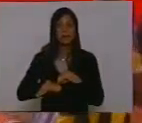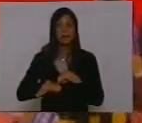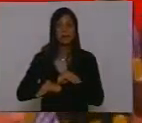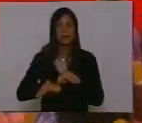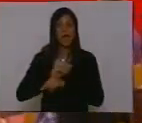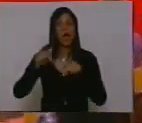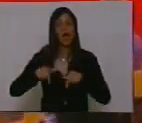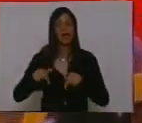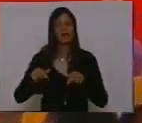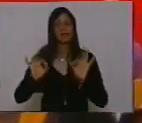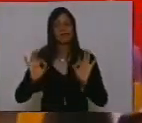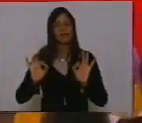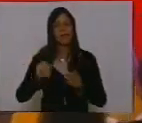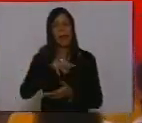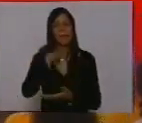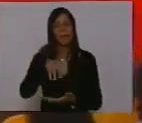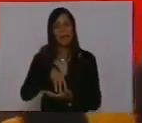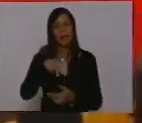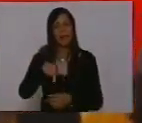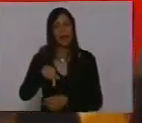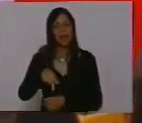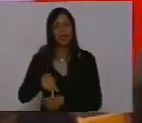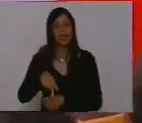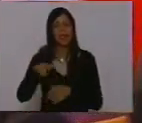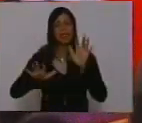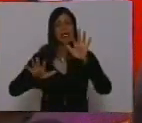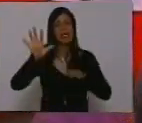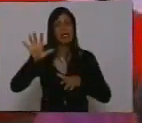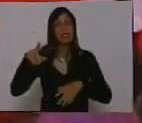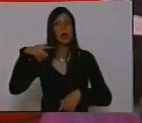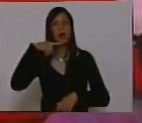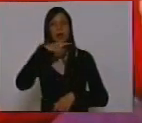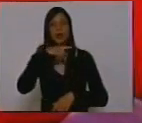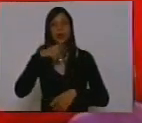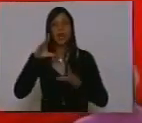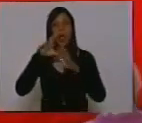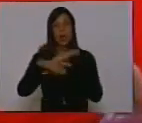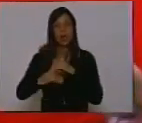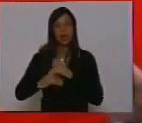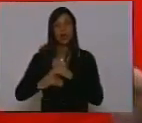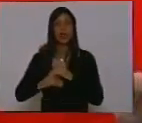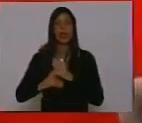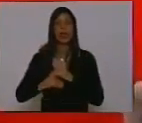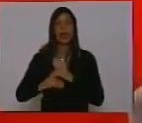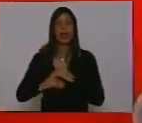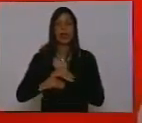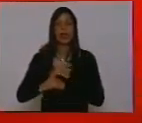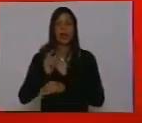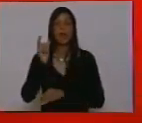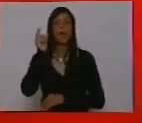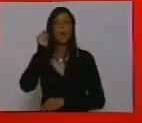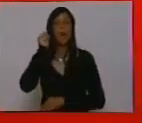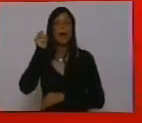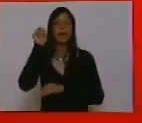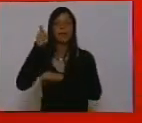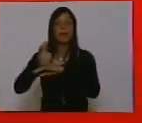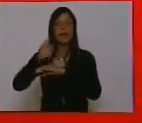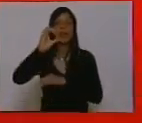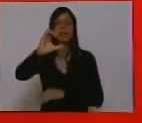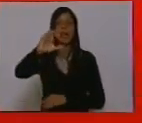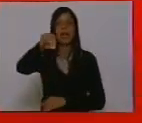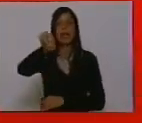especialmente aquí en el estado Miranda, nos corresponderá, después que Tibisay Lucena dé los